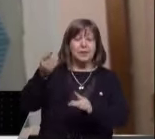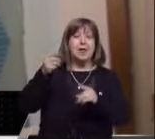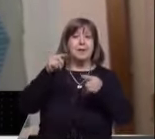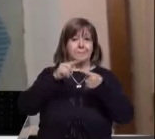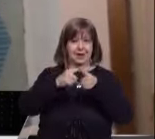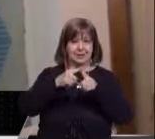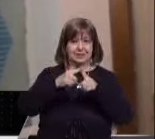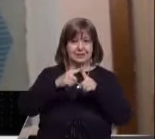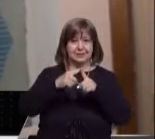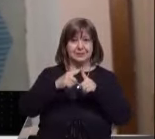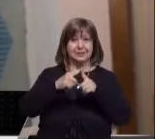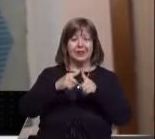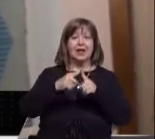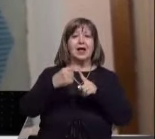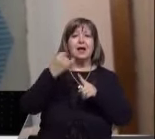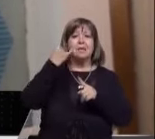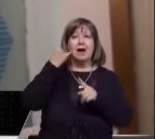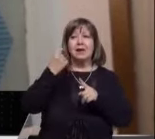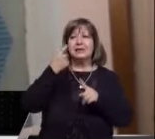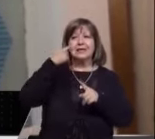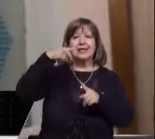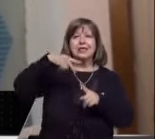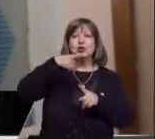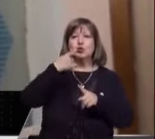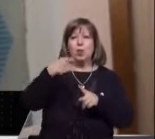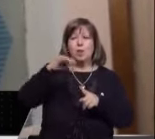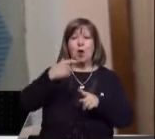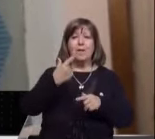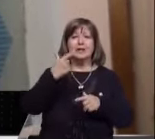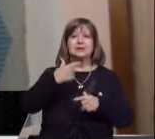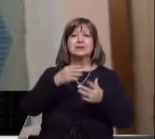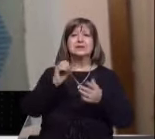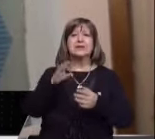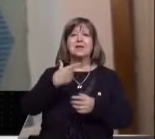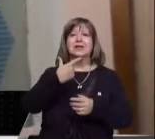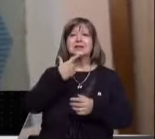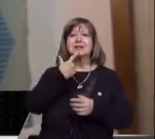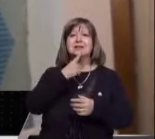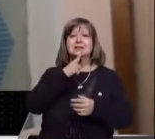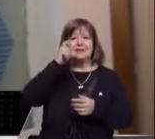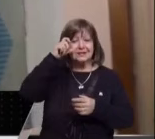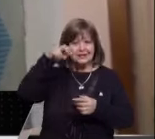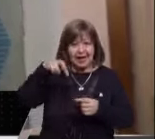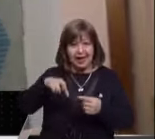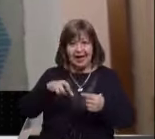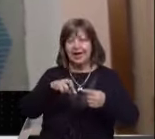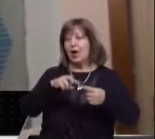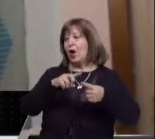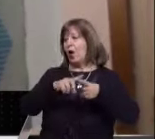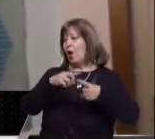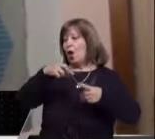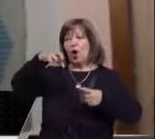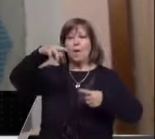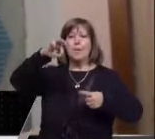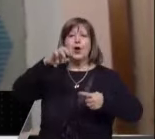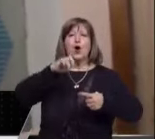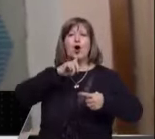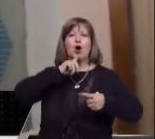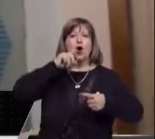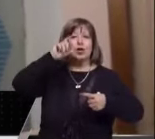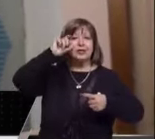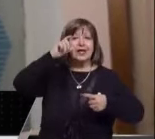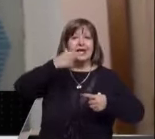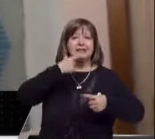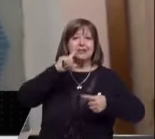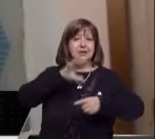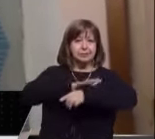esto le sumamos el costo de los insumos médicos, como por ejemplo un stent coronario o una prótesis para una angioplastia carotida o una prótesis para